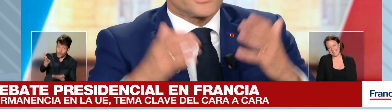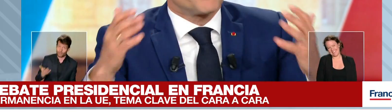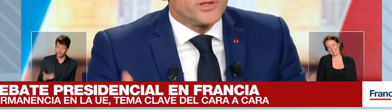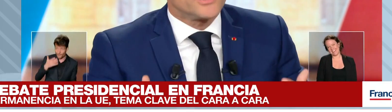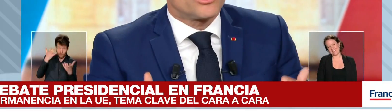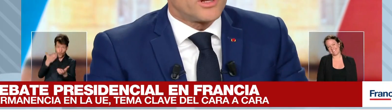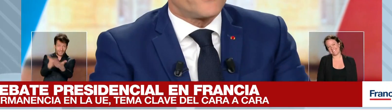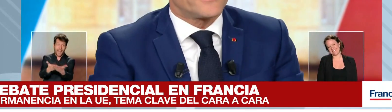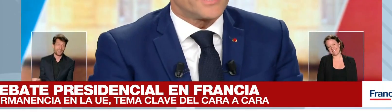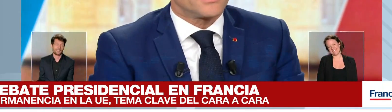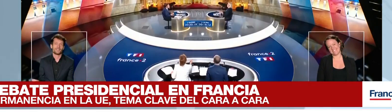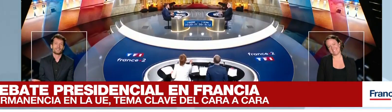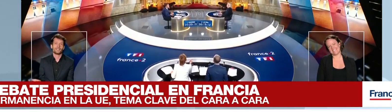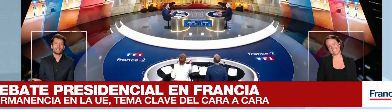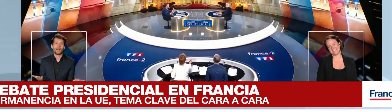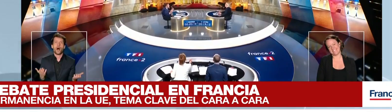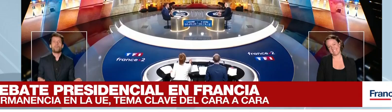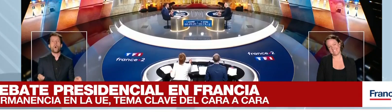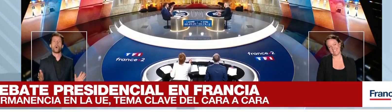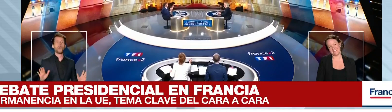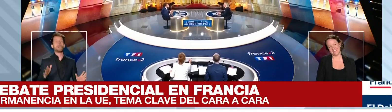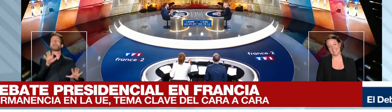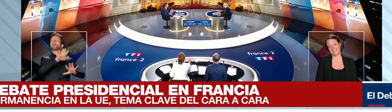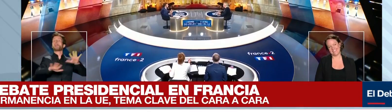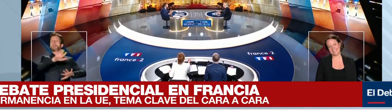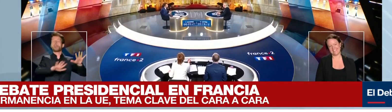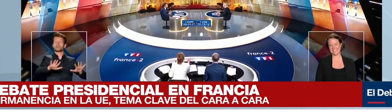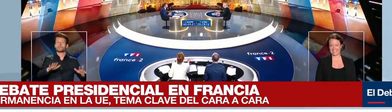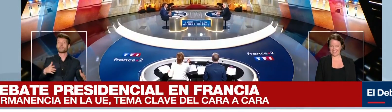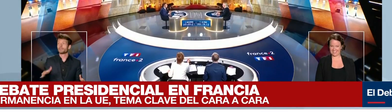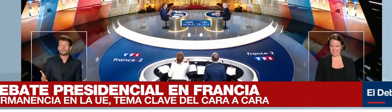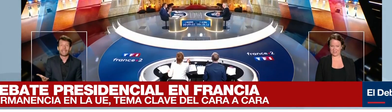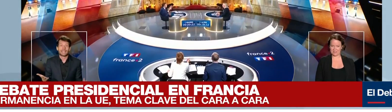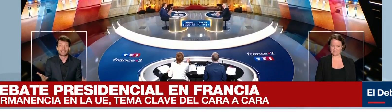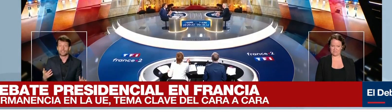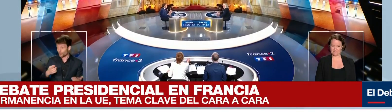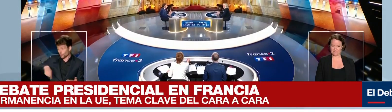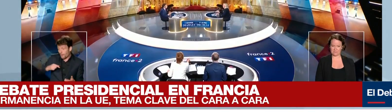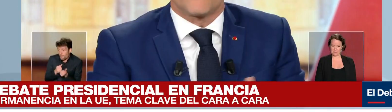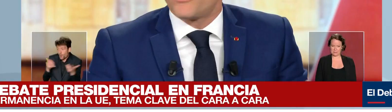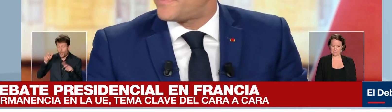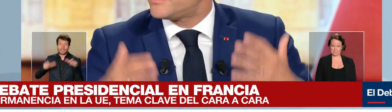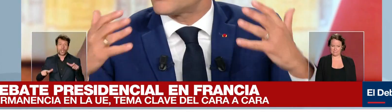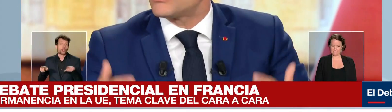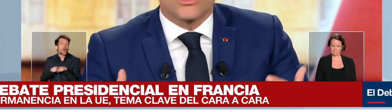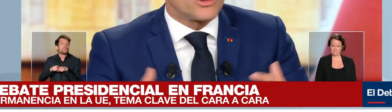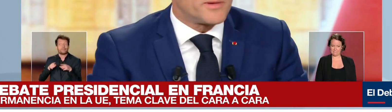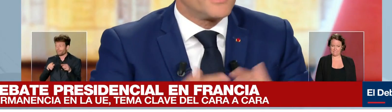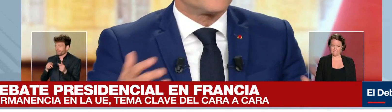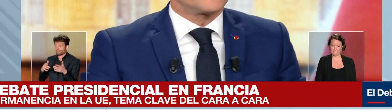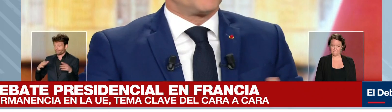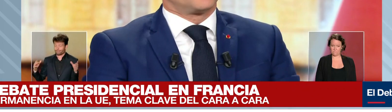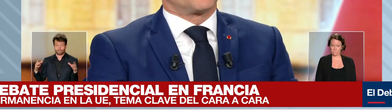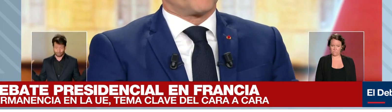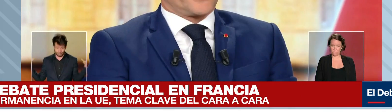Pen. Podemos querer pintar la fachada, pero en algún momento, en una copropiedad, usted no puede